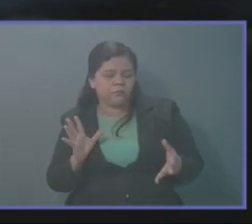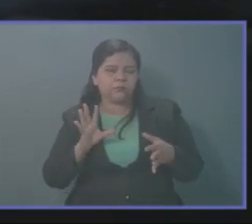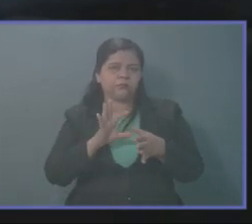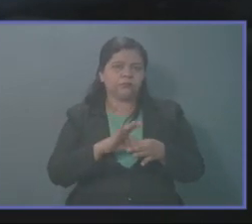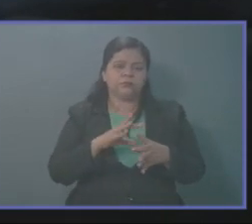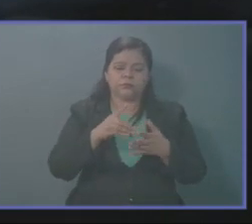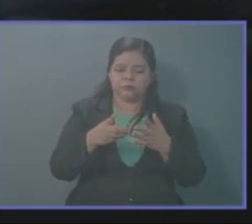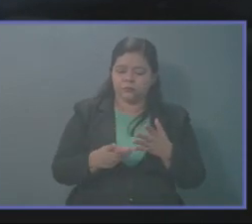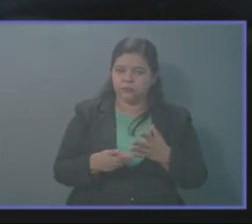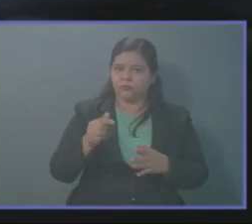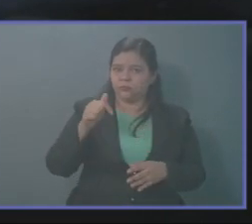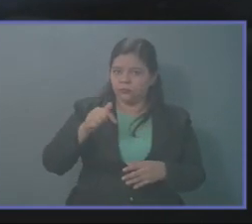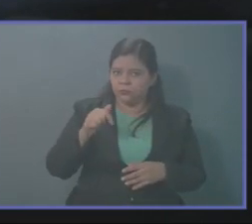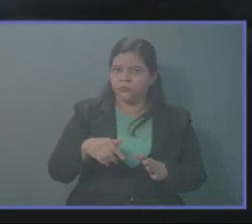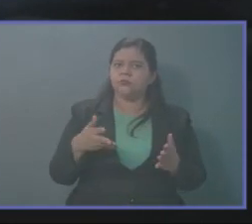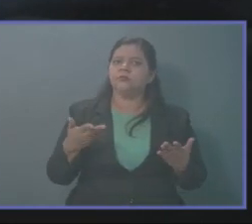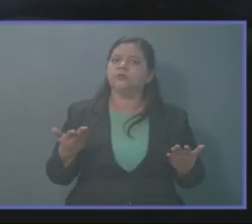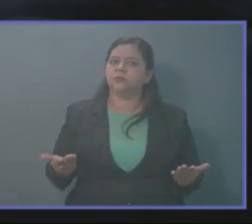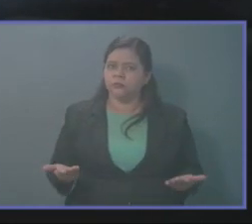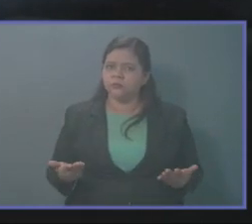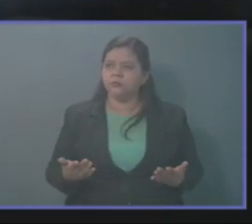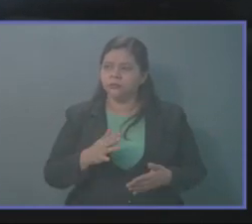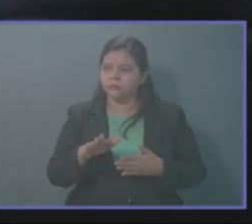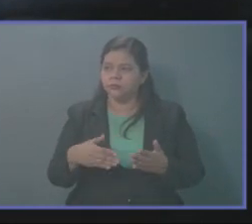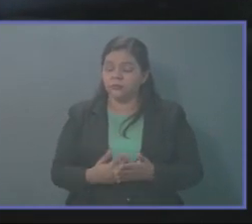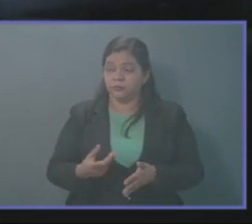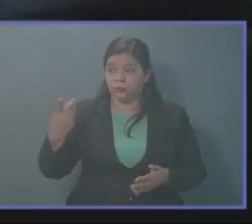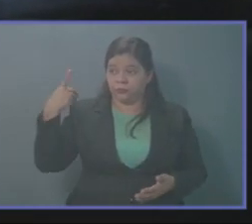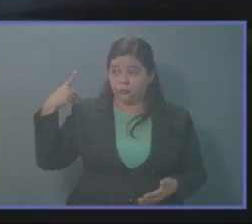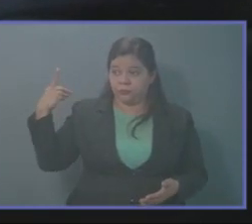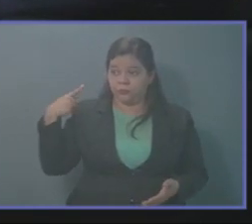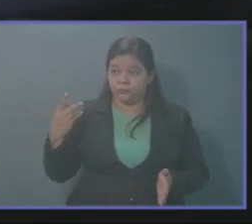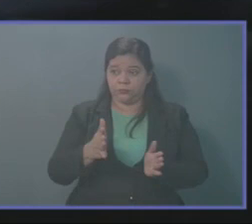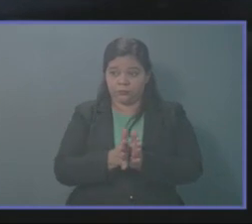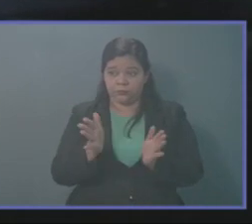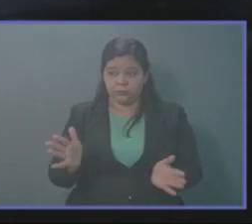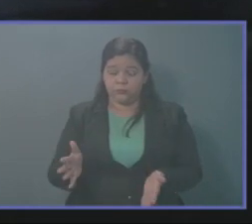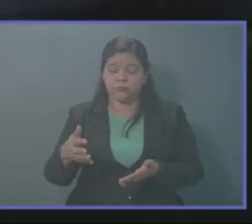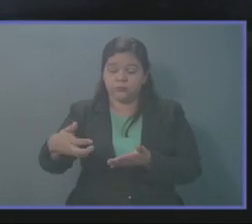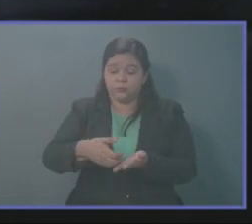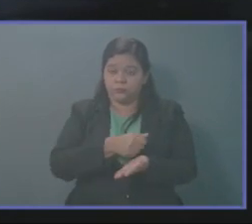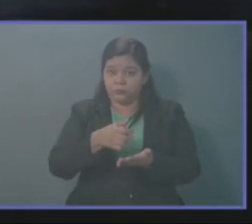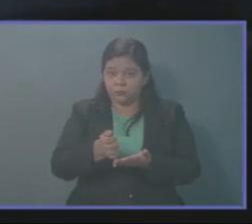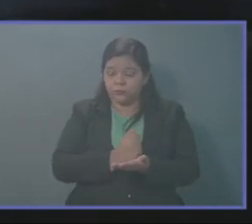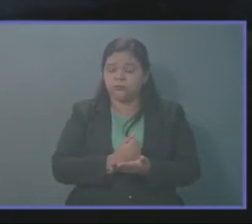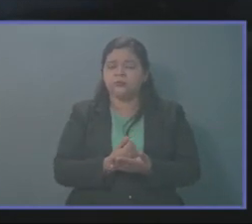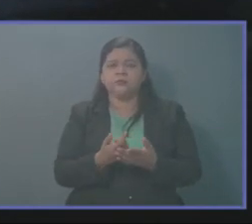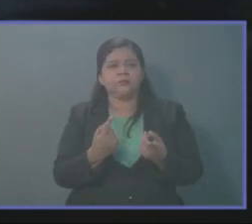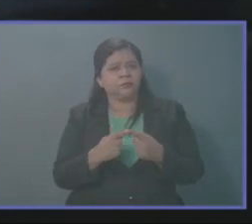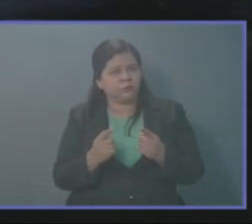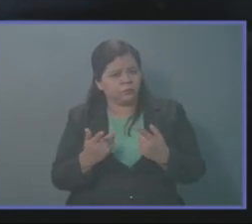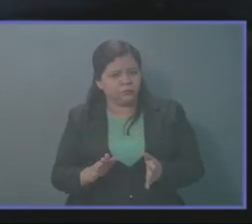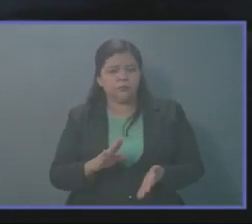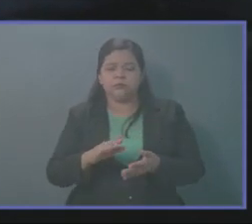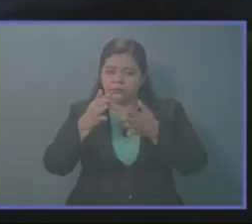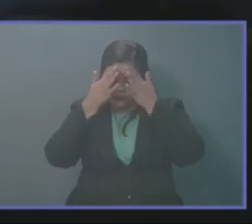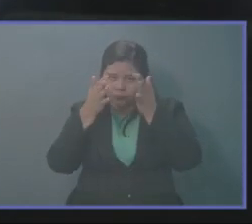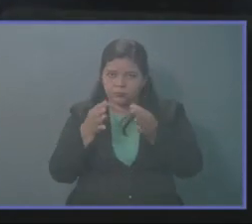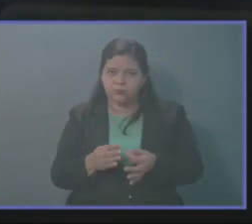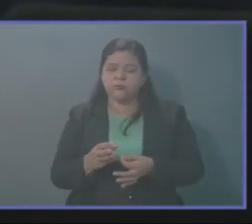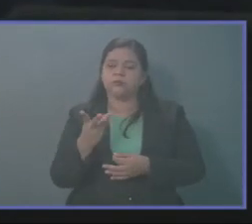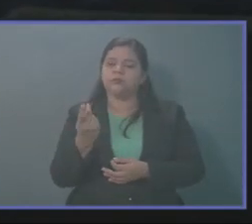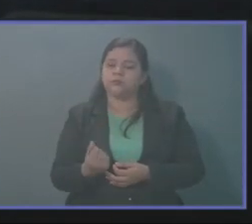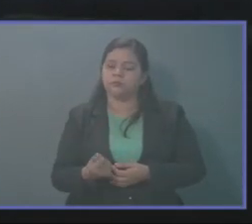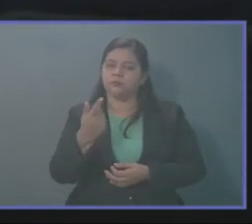este decreto. Para dicho efecto, la Dirección General de Tesorería autorizará mediante resolución las cuotas o la